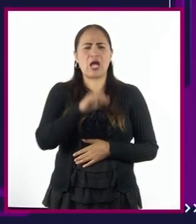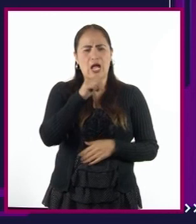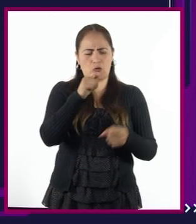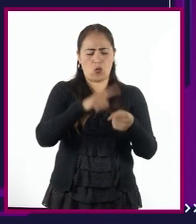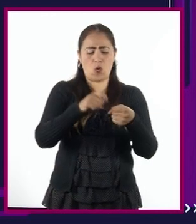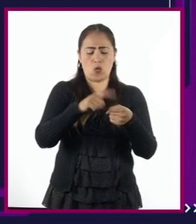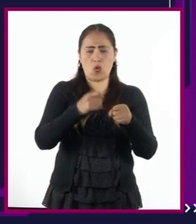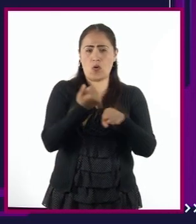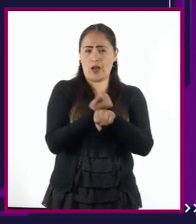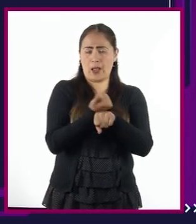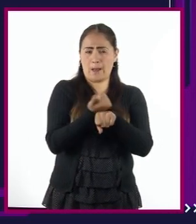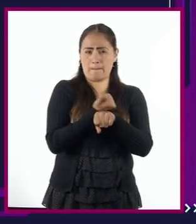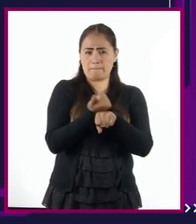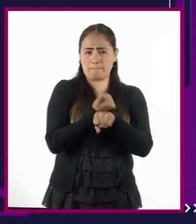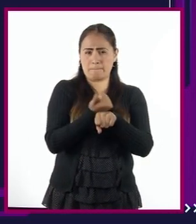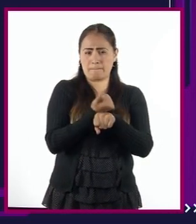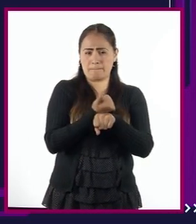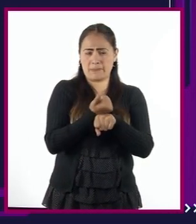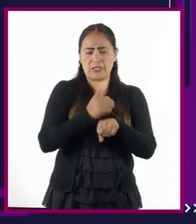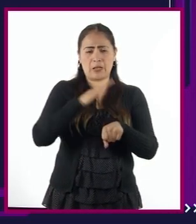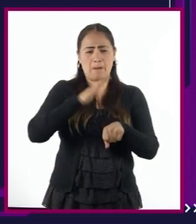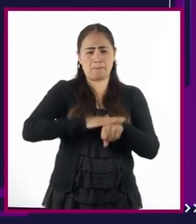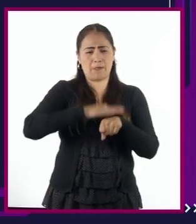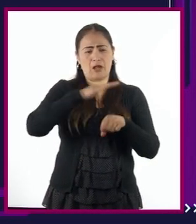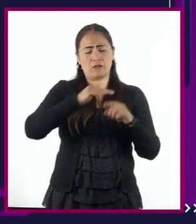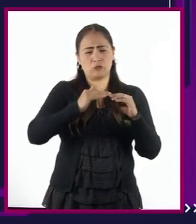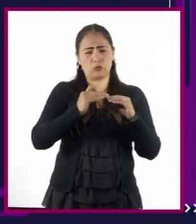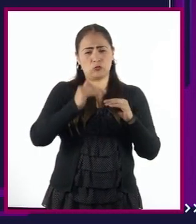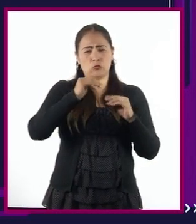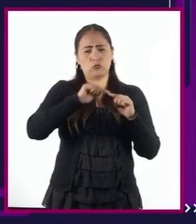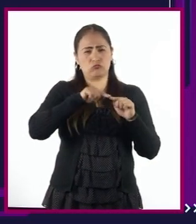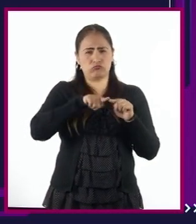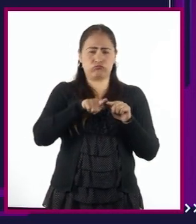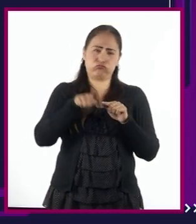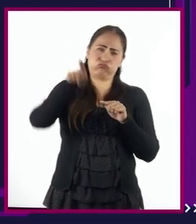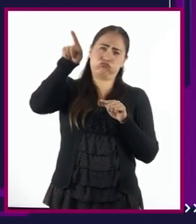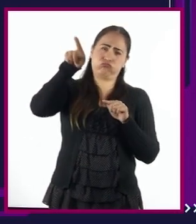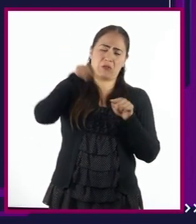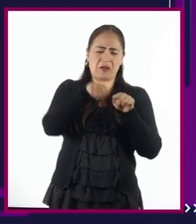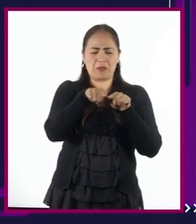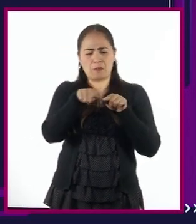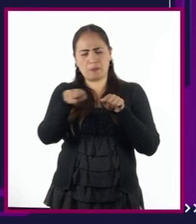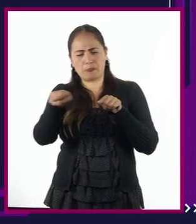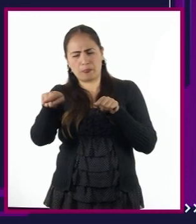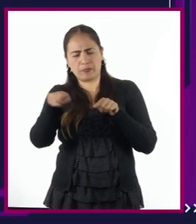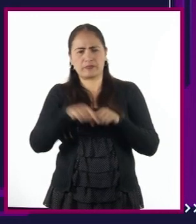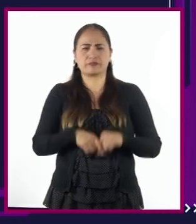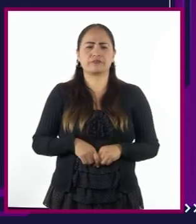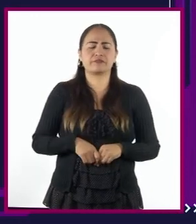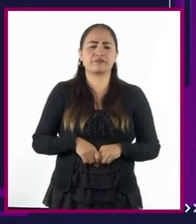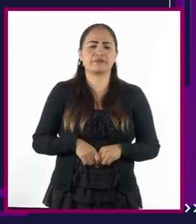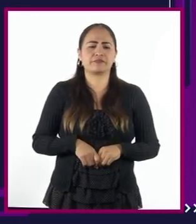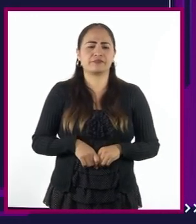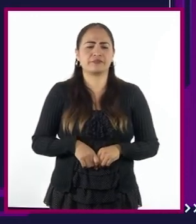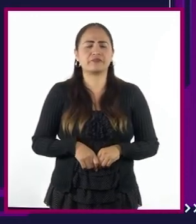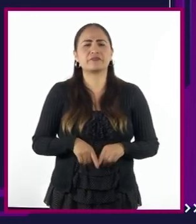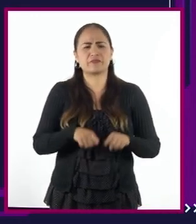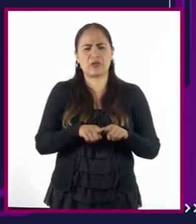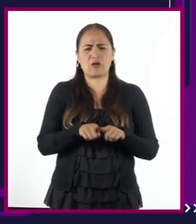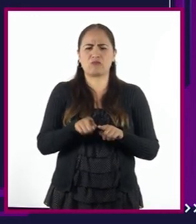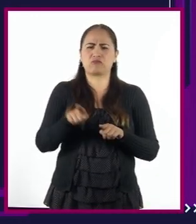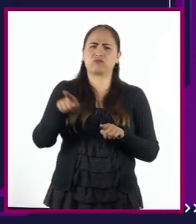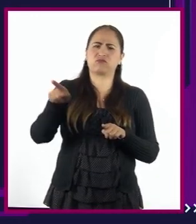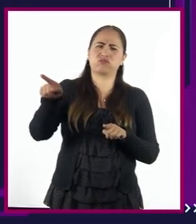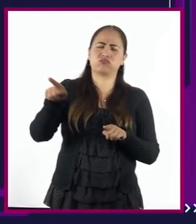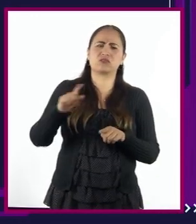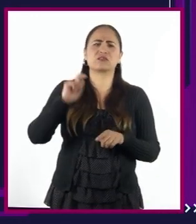amarilla tienen una pendiente más grande que la de la gráfica verde. Y una pendiente más grande quiere decir que